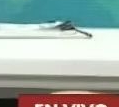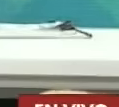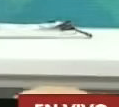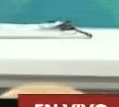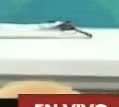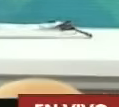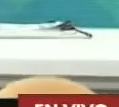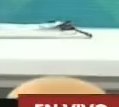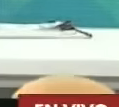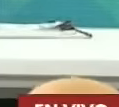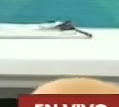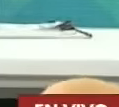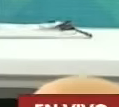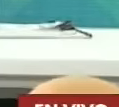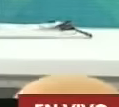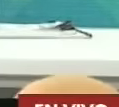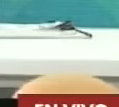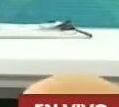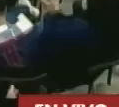Semana presidencial.